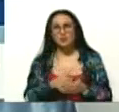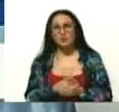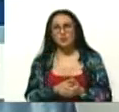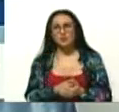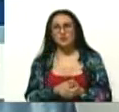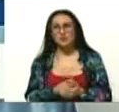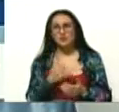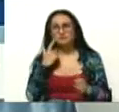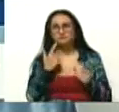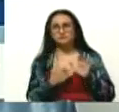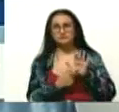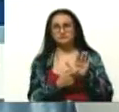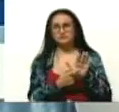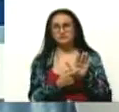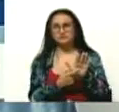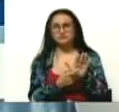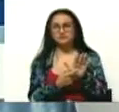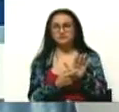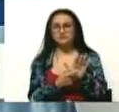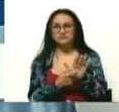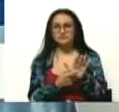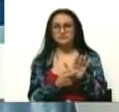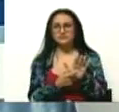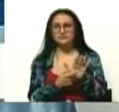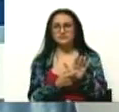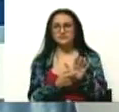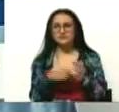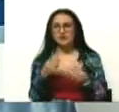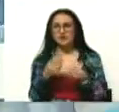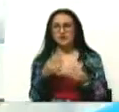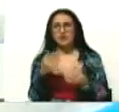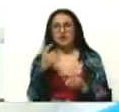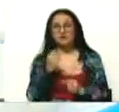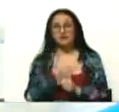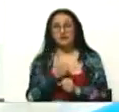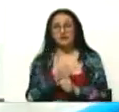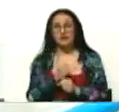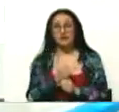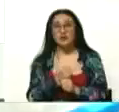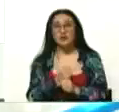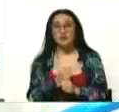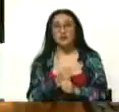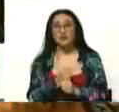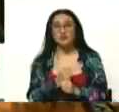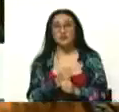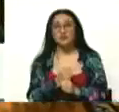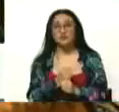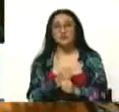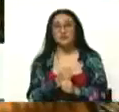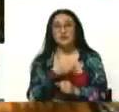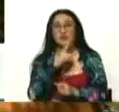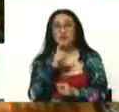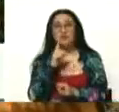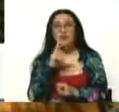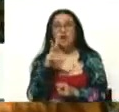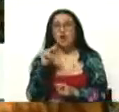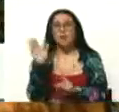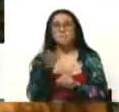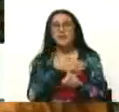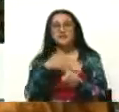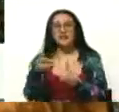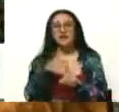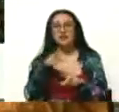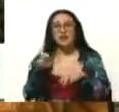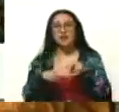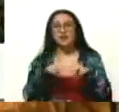podemos ver cómo hemos querido hacer esta gran jornada que le hemos dado el nombre de No al Maltrato Animal en